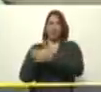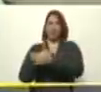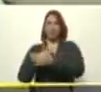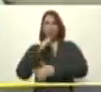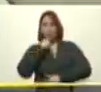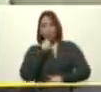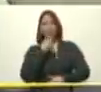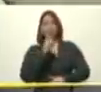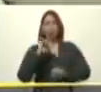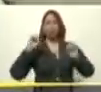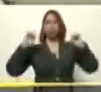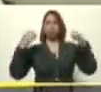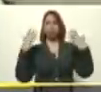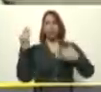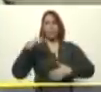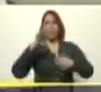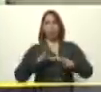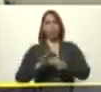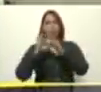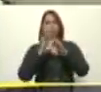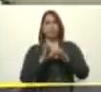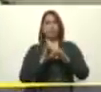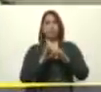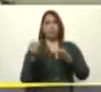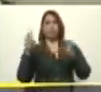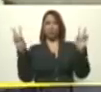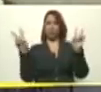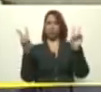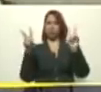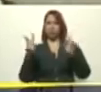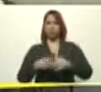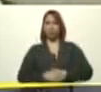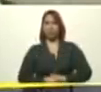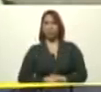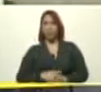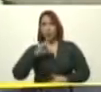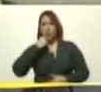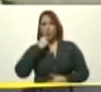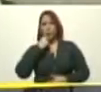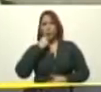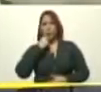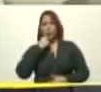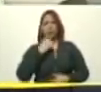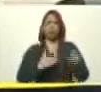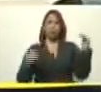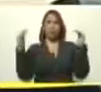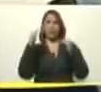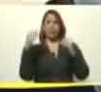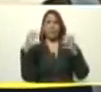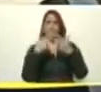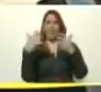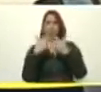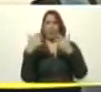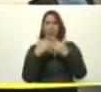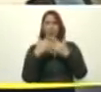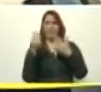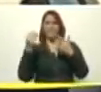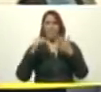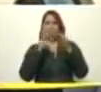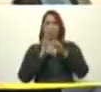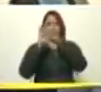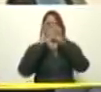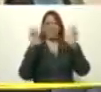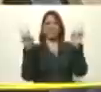sara saldrá más unida y victoriosa rusia saldrá de esta batalla más jodida y victoriosa